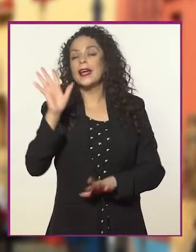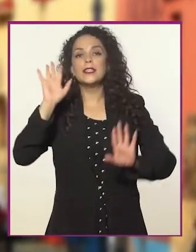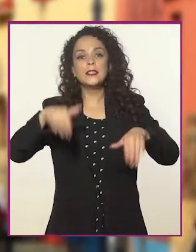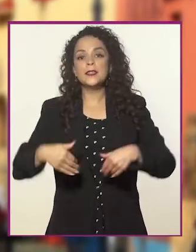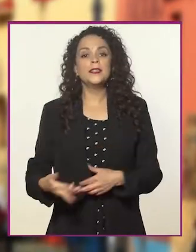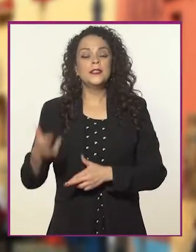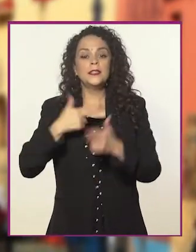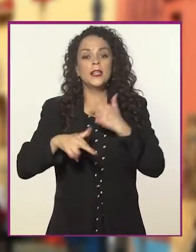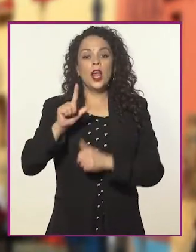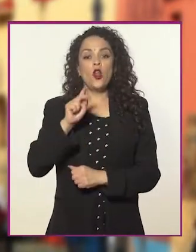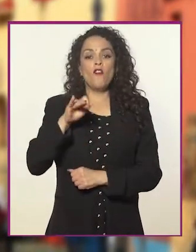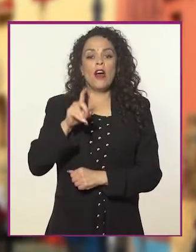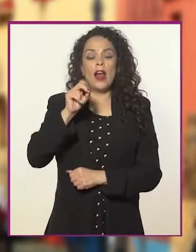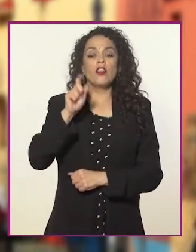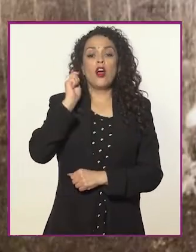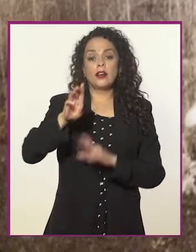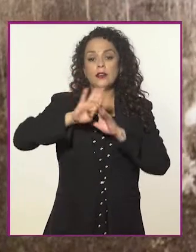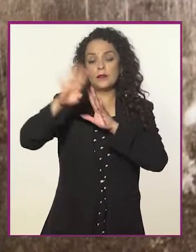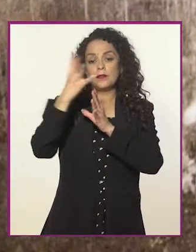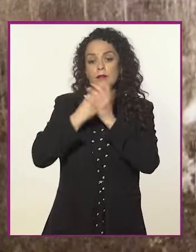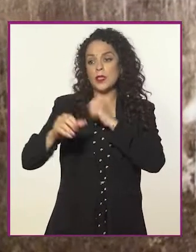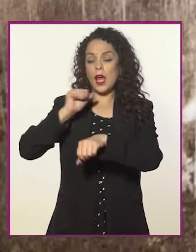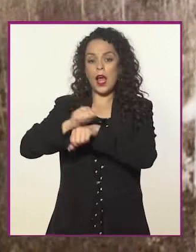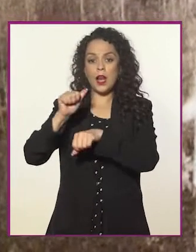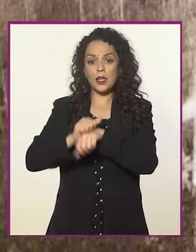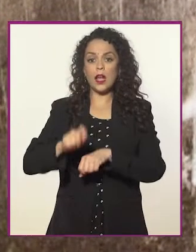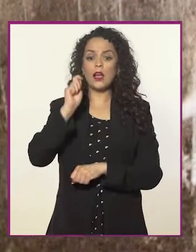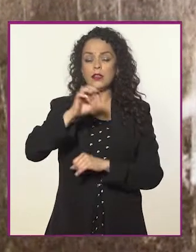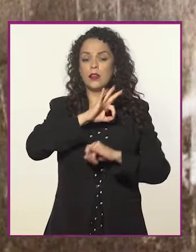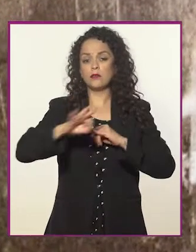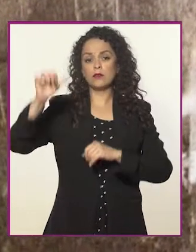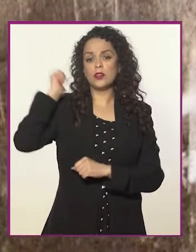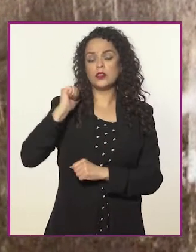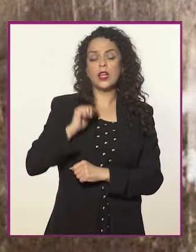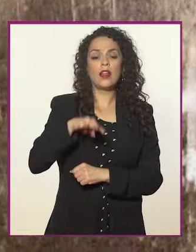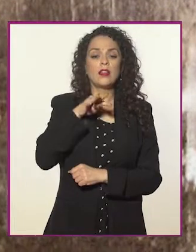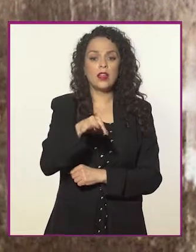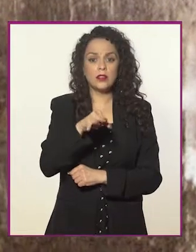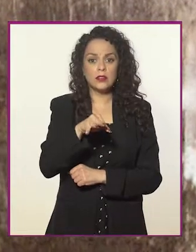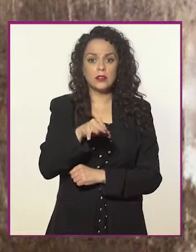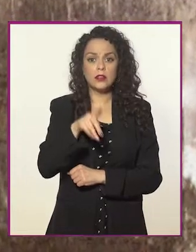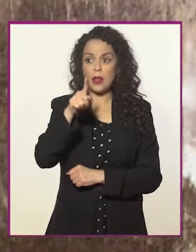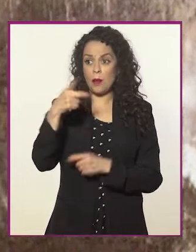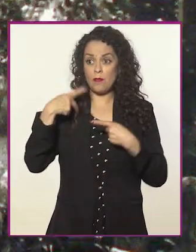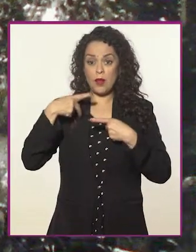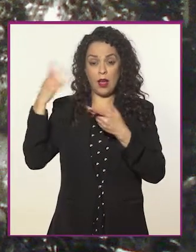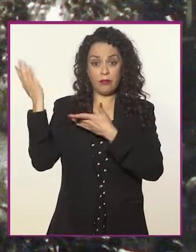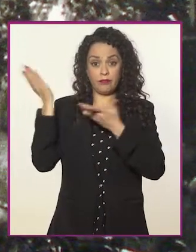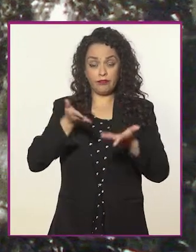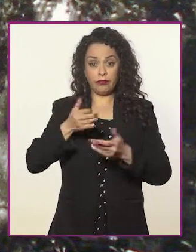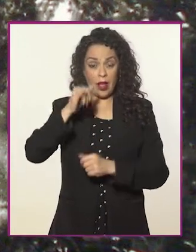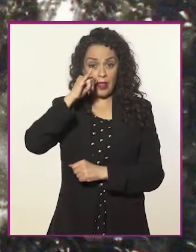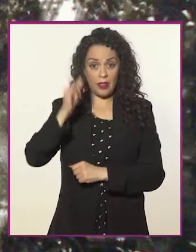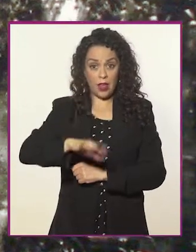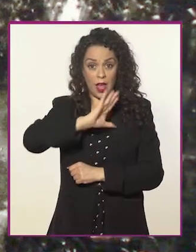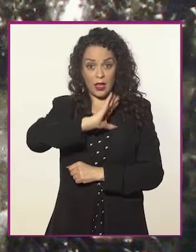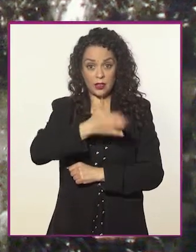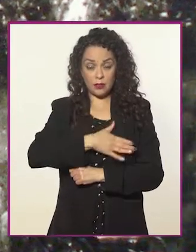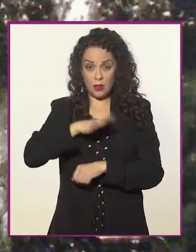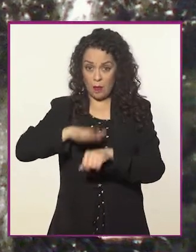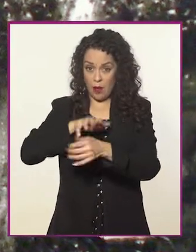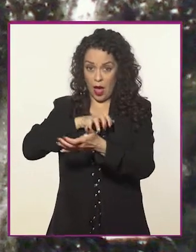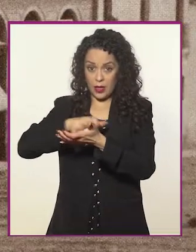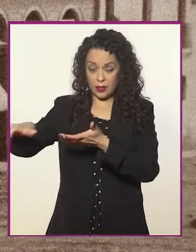al lunfardo, surge con la migración a la Argentina a fines del siglo XIX. Los recién llegados italianos y españoles en